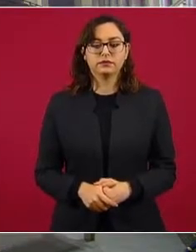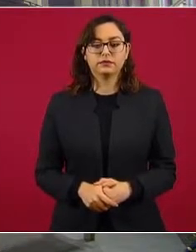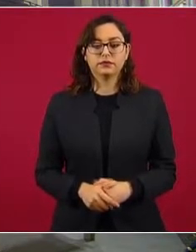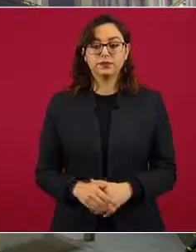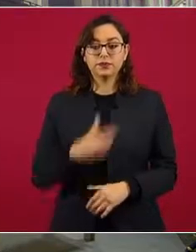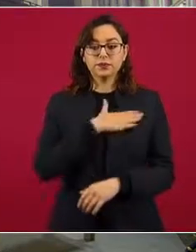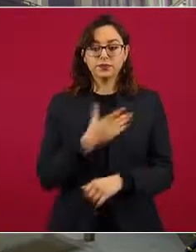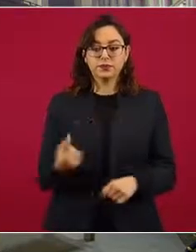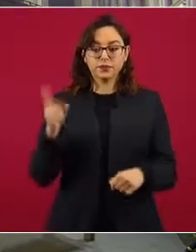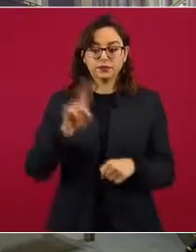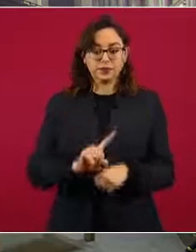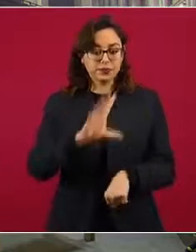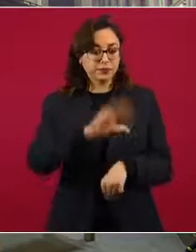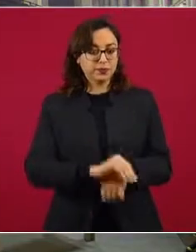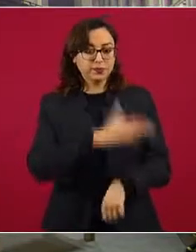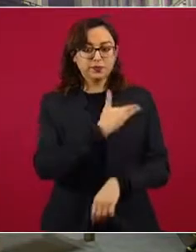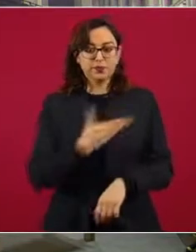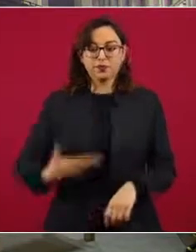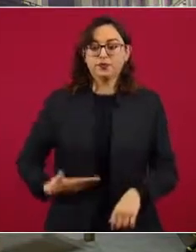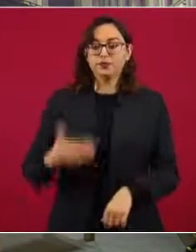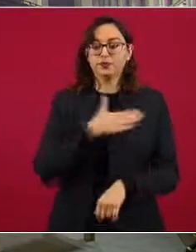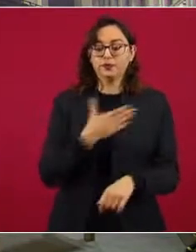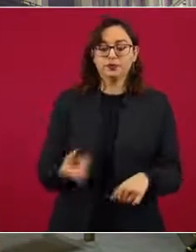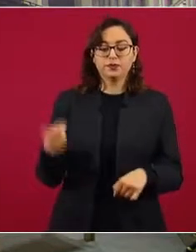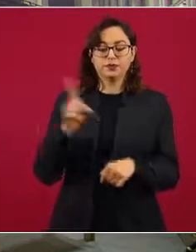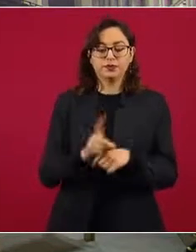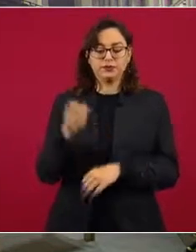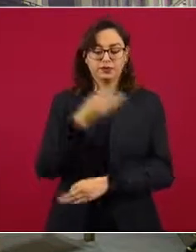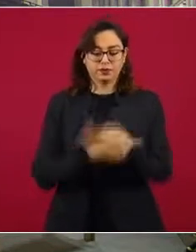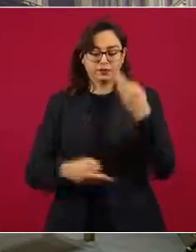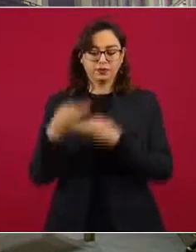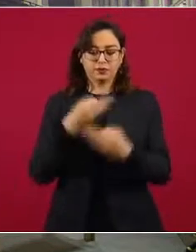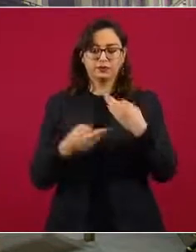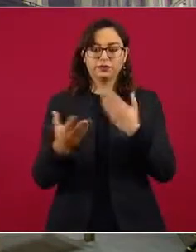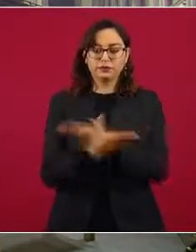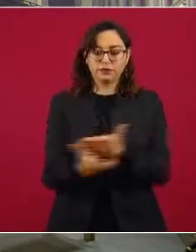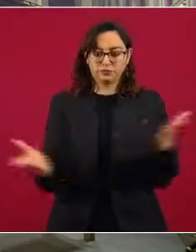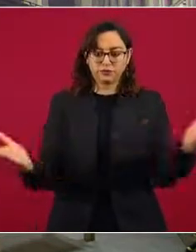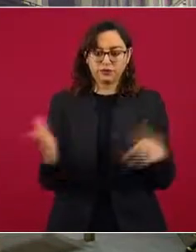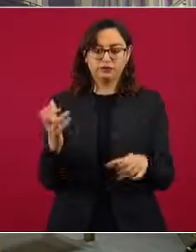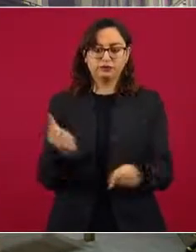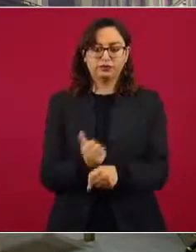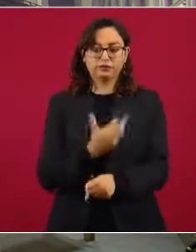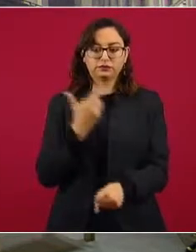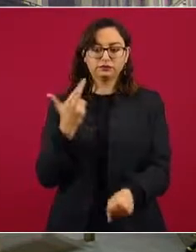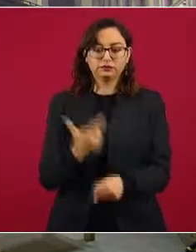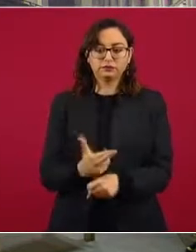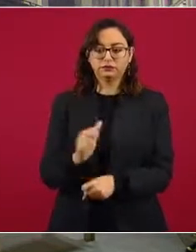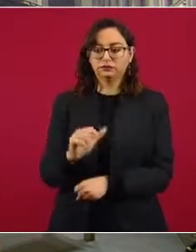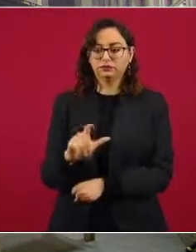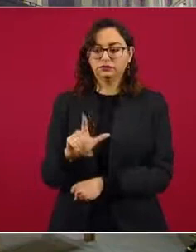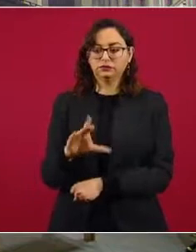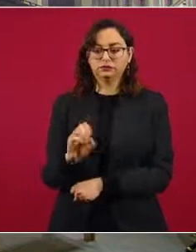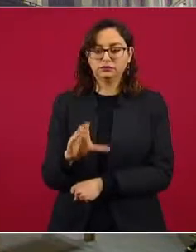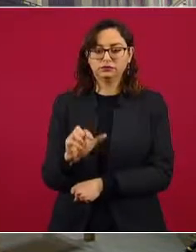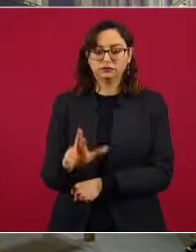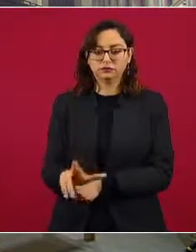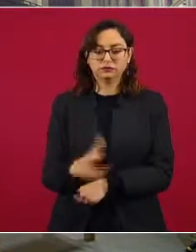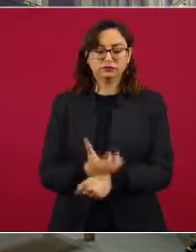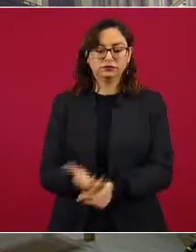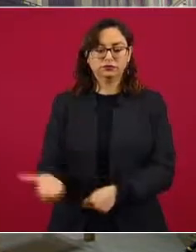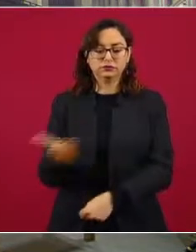Muy buenos días, con su permiso, señor presidente, muy buenos días a todas y a todos, señor secretario Alcocer,